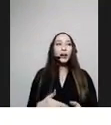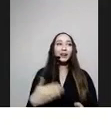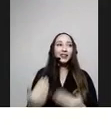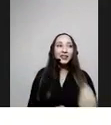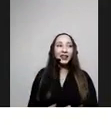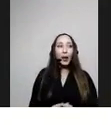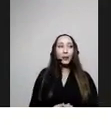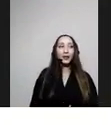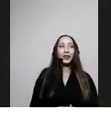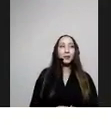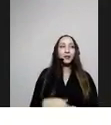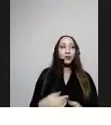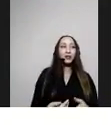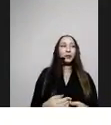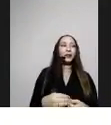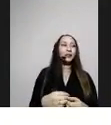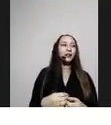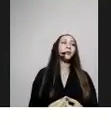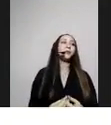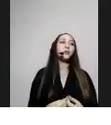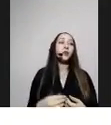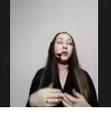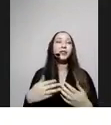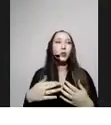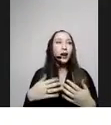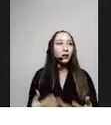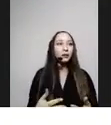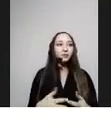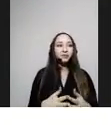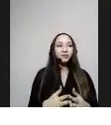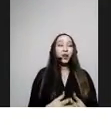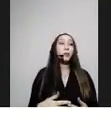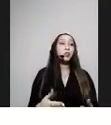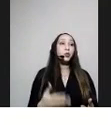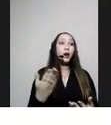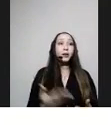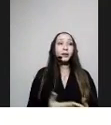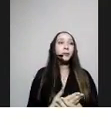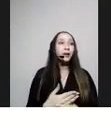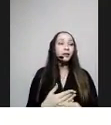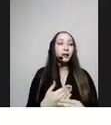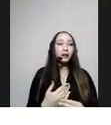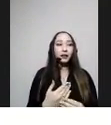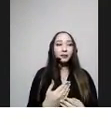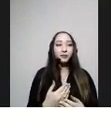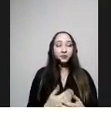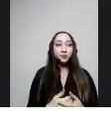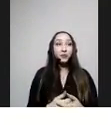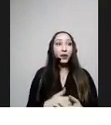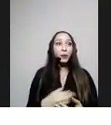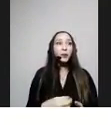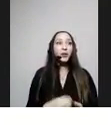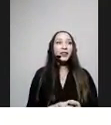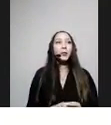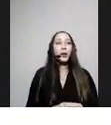incentivándolos a que persistan en las prácticas de mindfulness para tener una vida más saludable. Bridgewater también